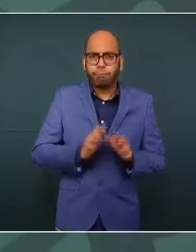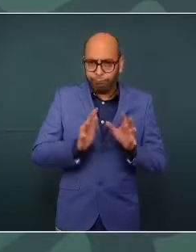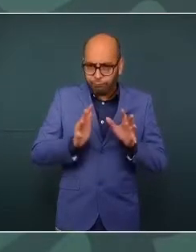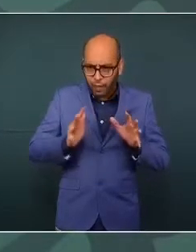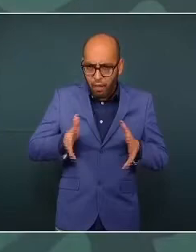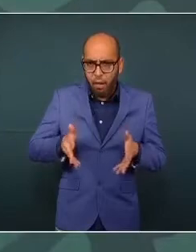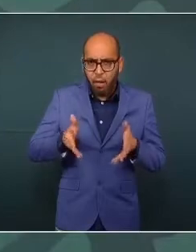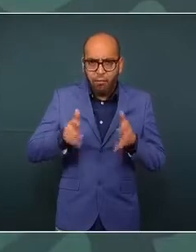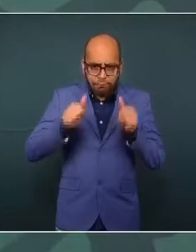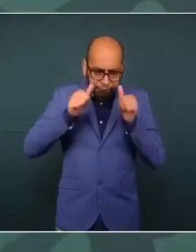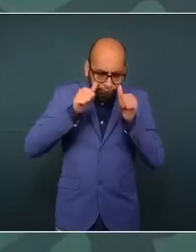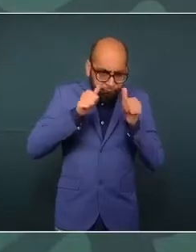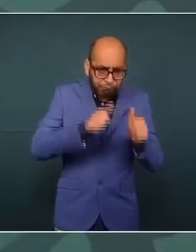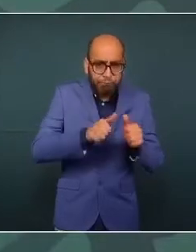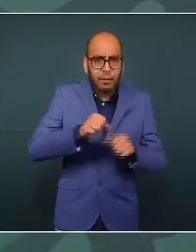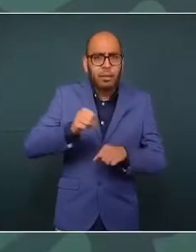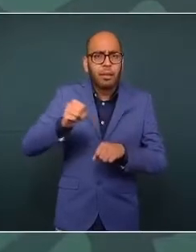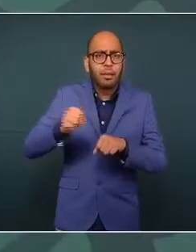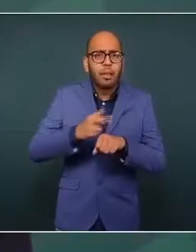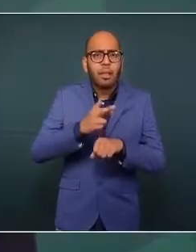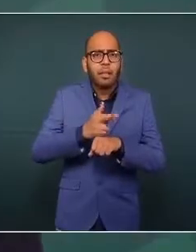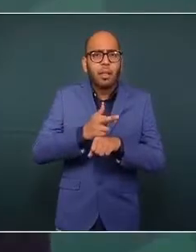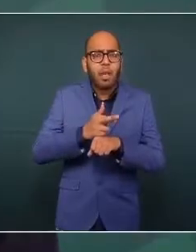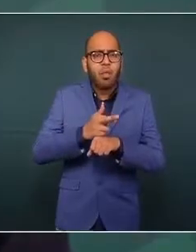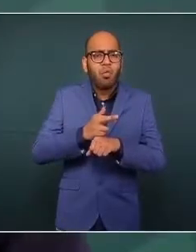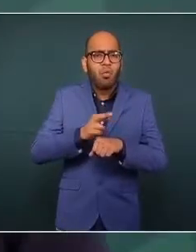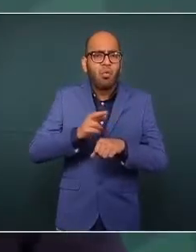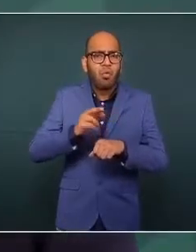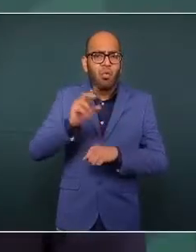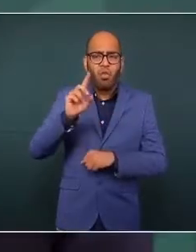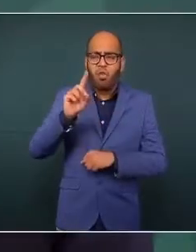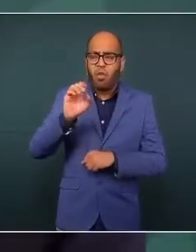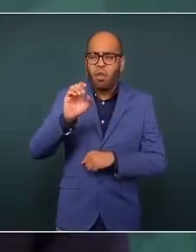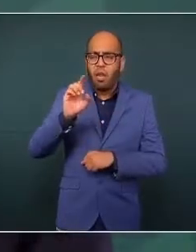atendidos. El secretario de la Defensa desde